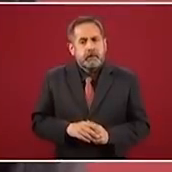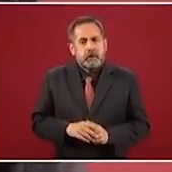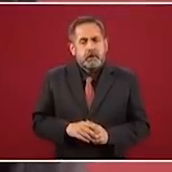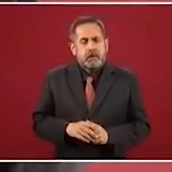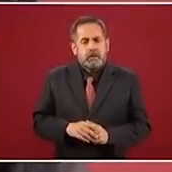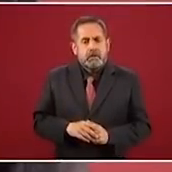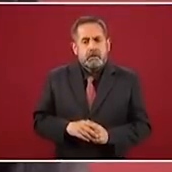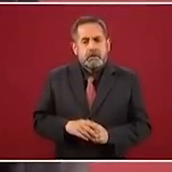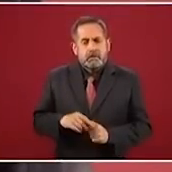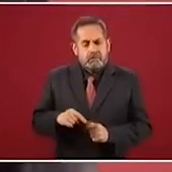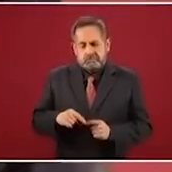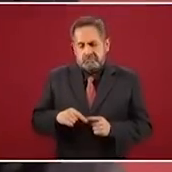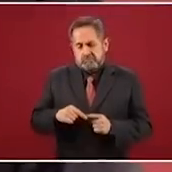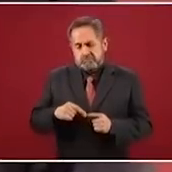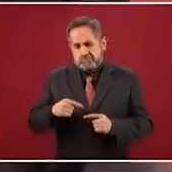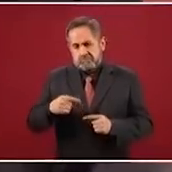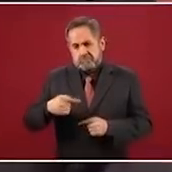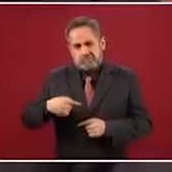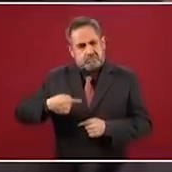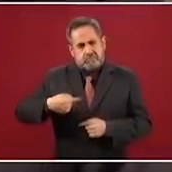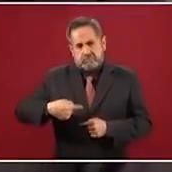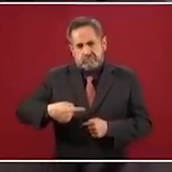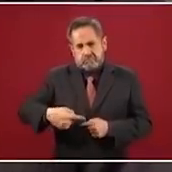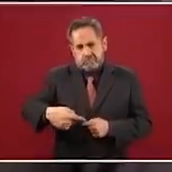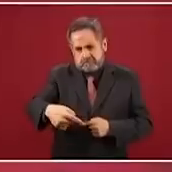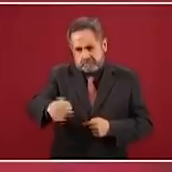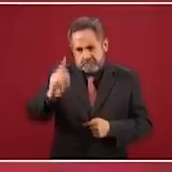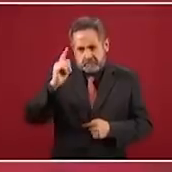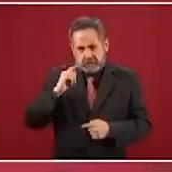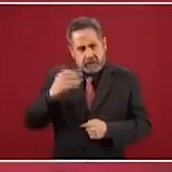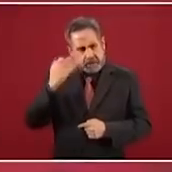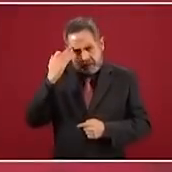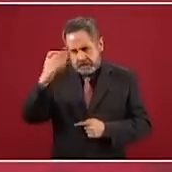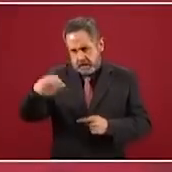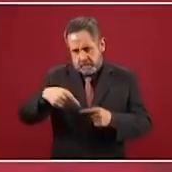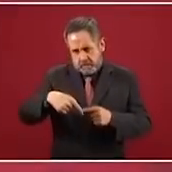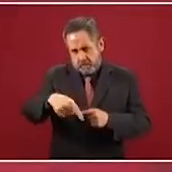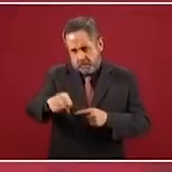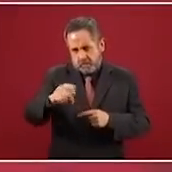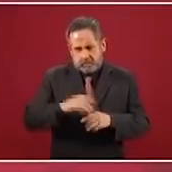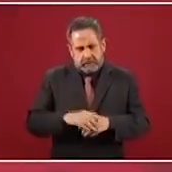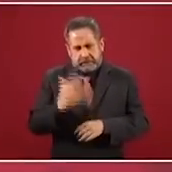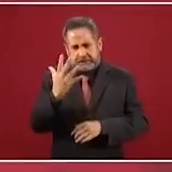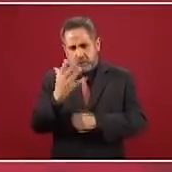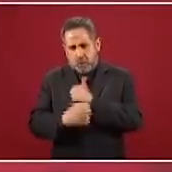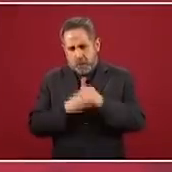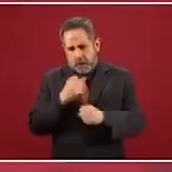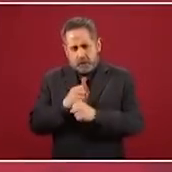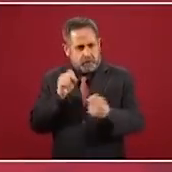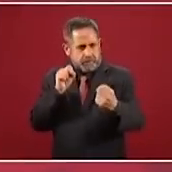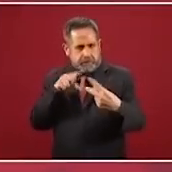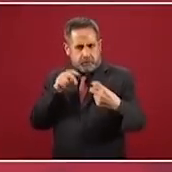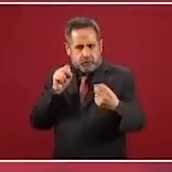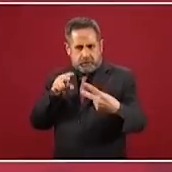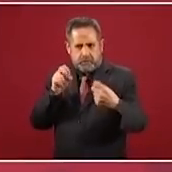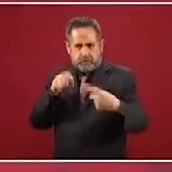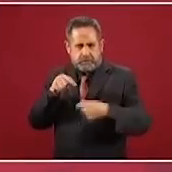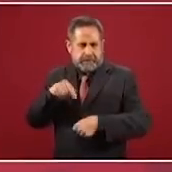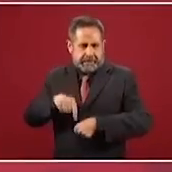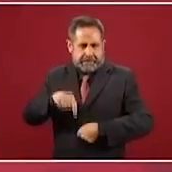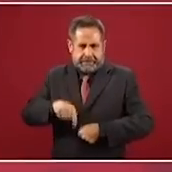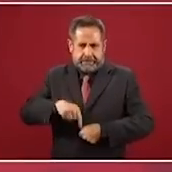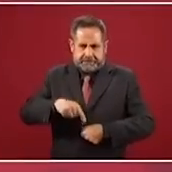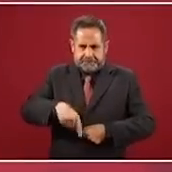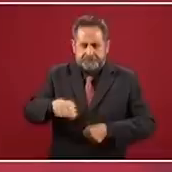encontrar aquí durante mucho tiempo, casi 5 años, y todos